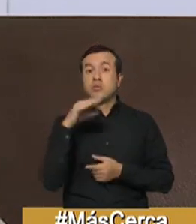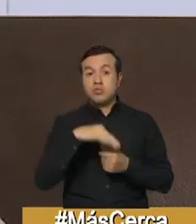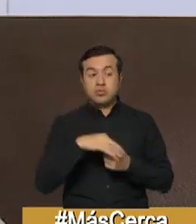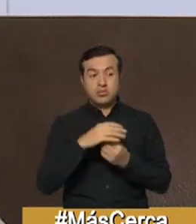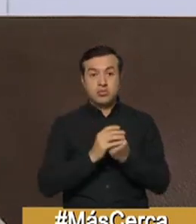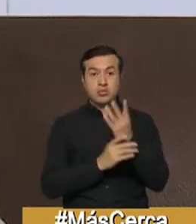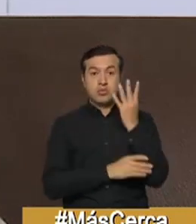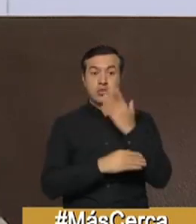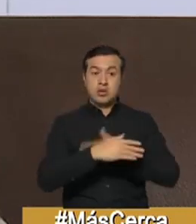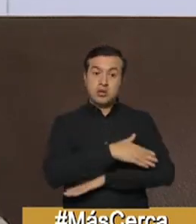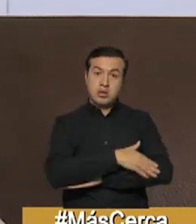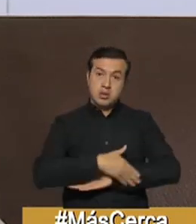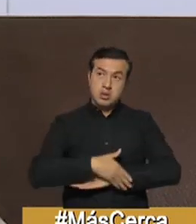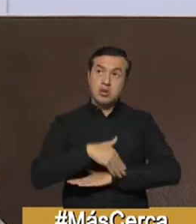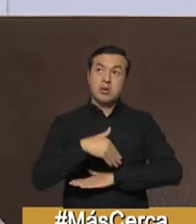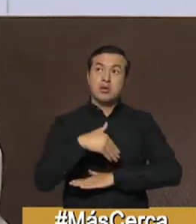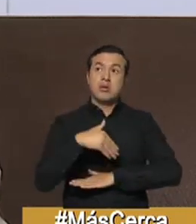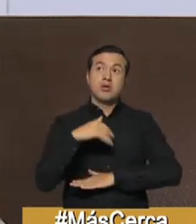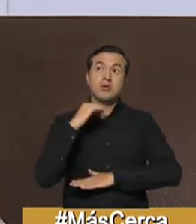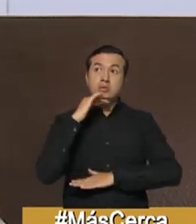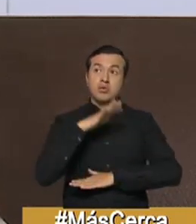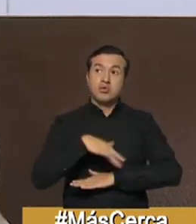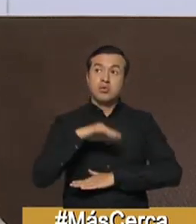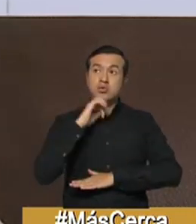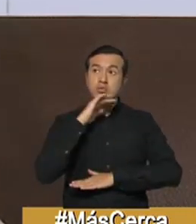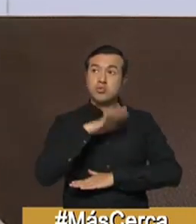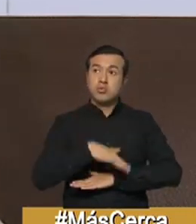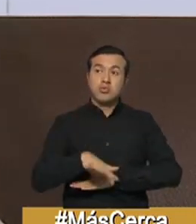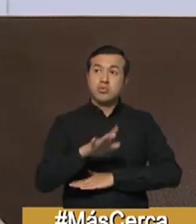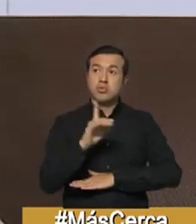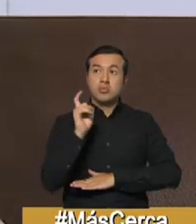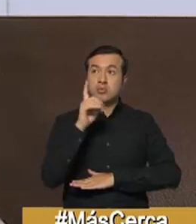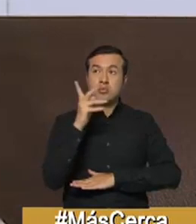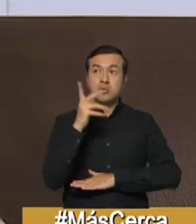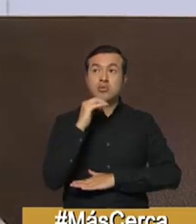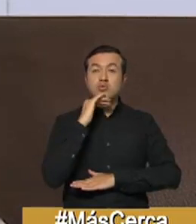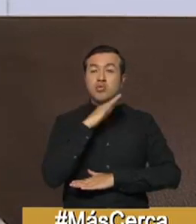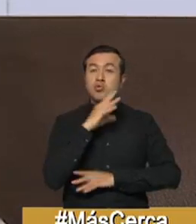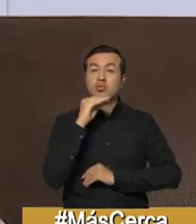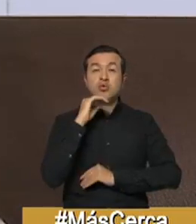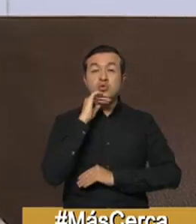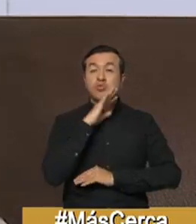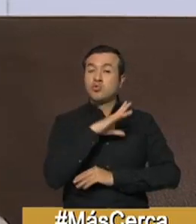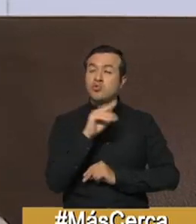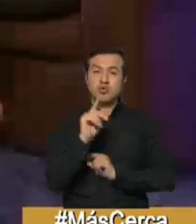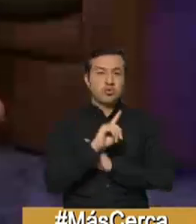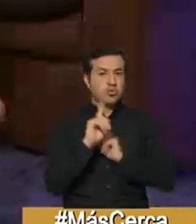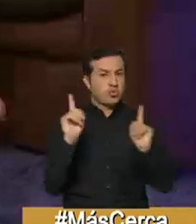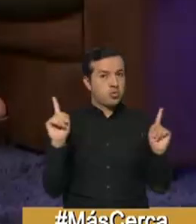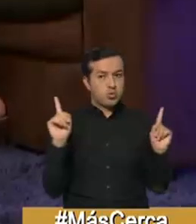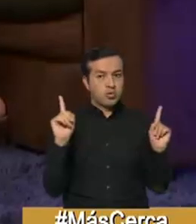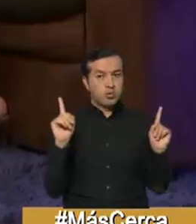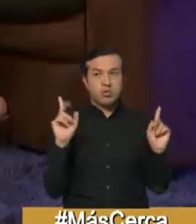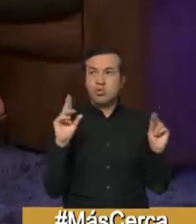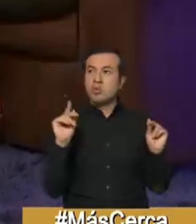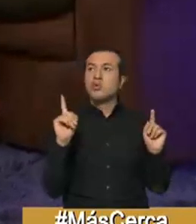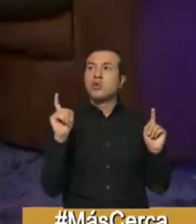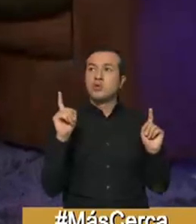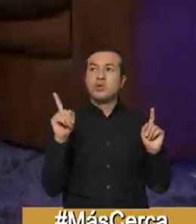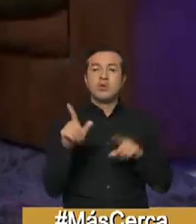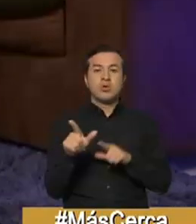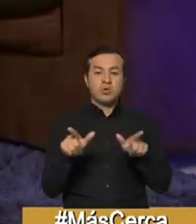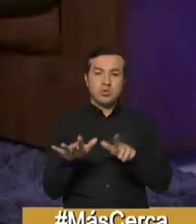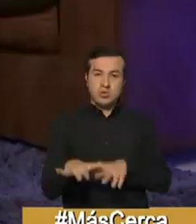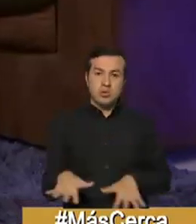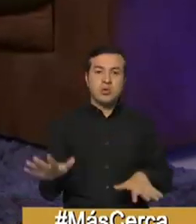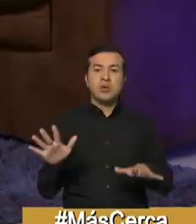en avenidas y calles que tengan poca contaminación, porque no son muy tolerantes, ¿no? Tolerantes a la contaminación, no. Sí. Necesitan ellos tener